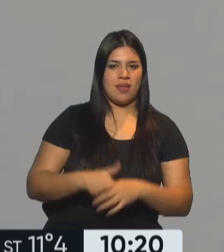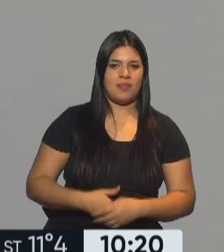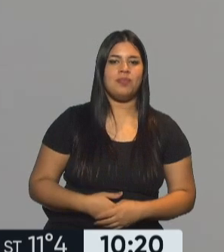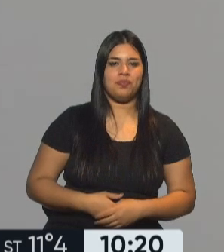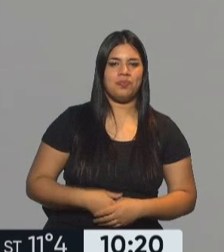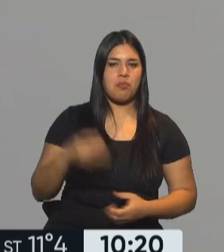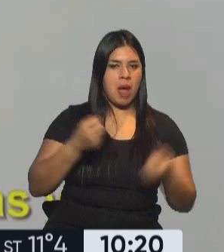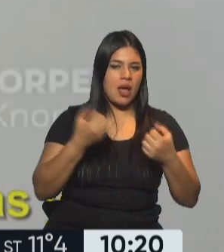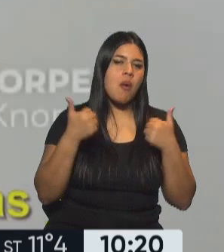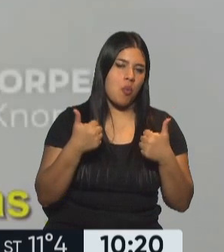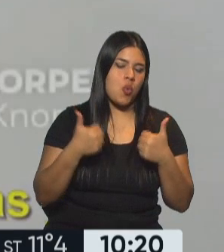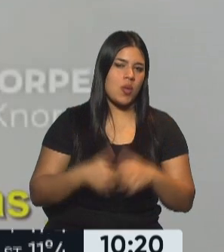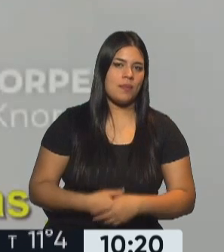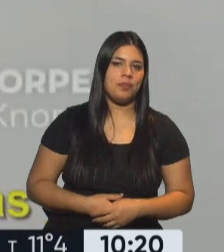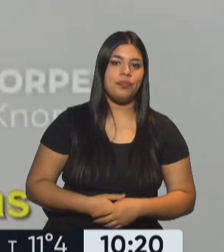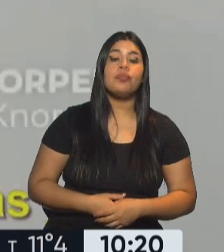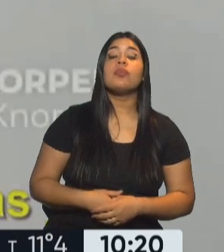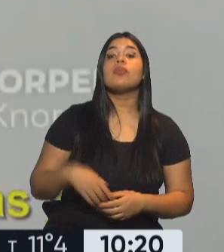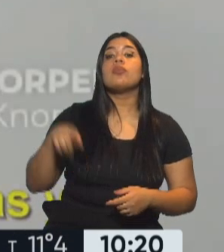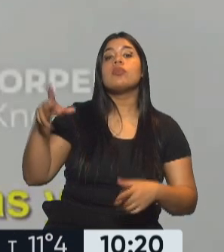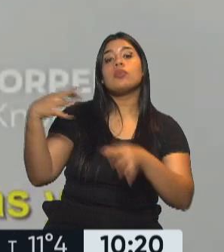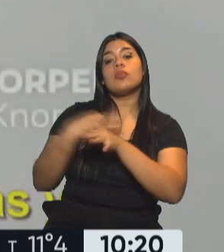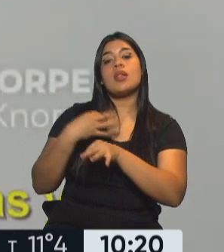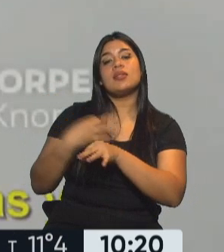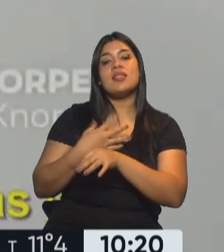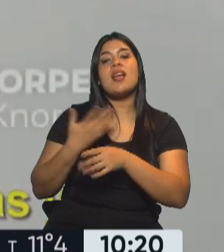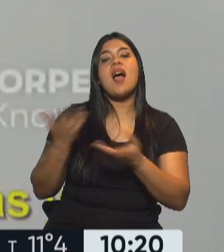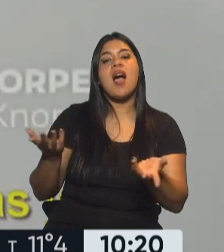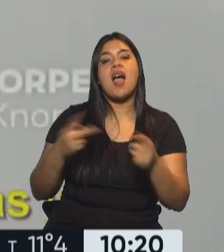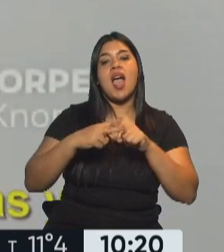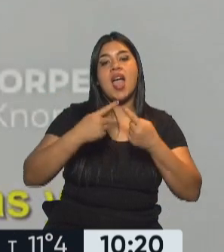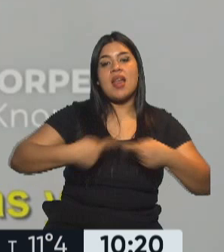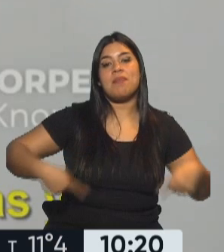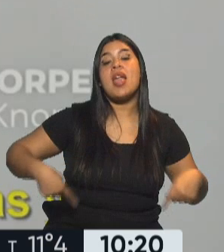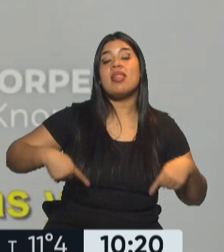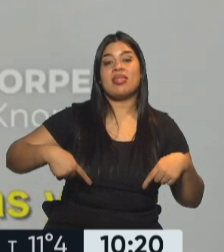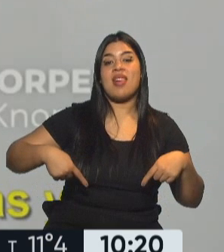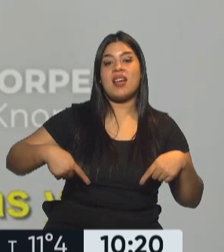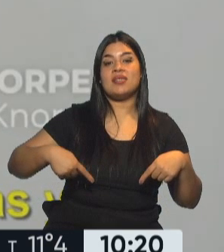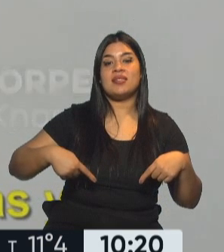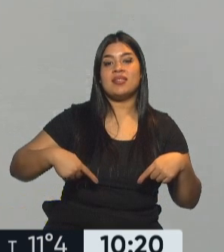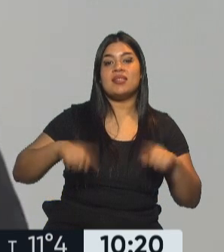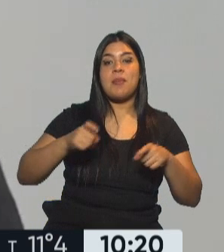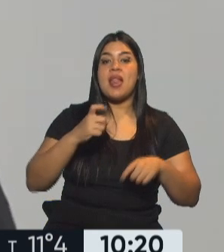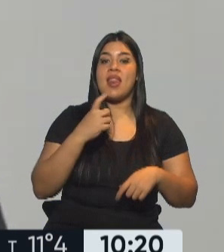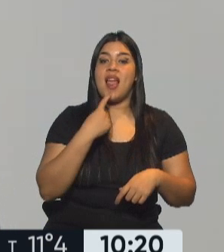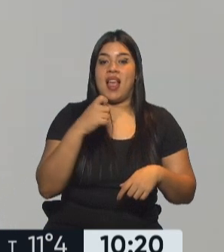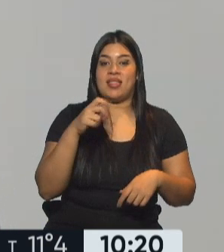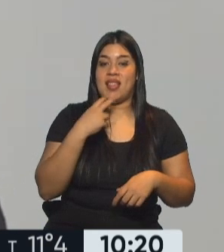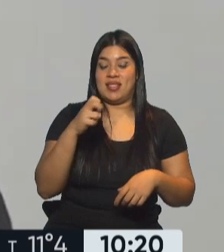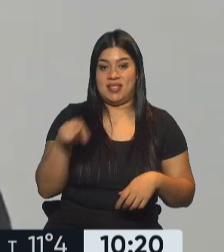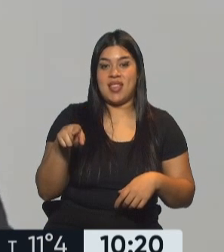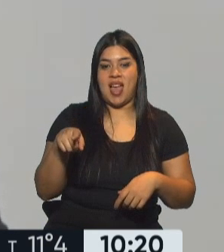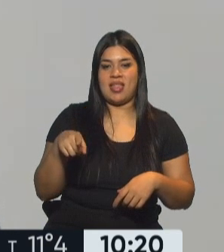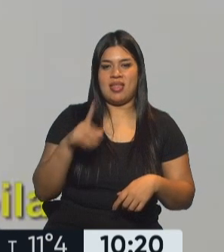manejaba muy bien. Él me transmitió la pasión por las herramientas y por la electricidad. Eso fue algo